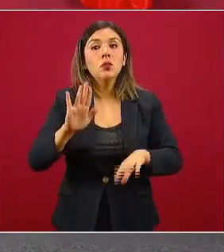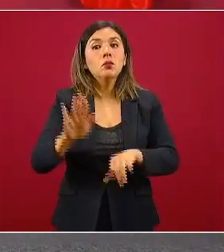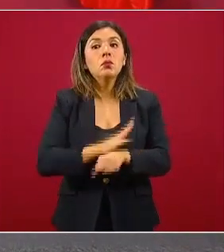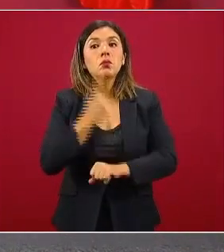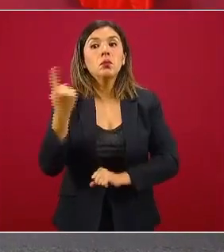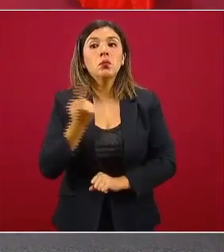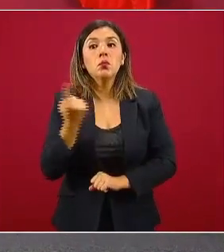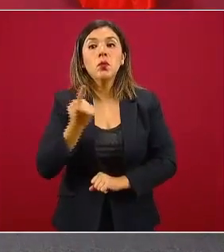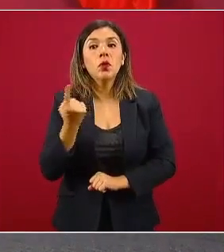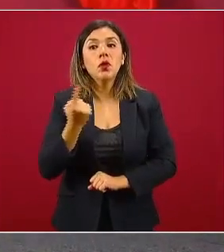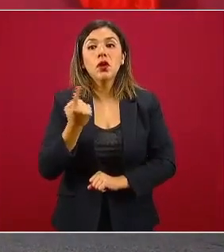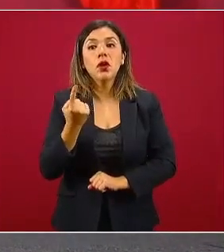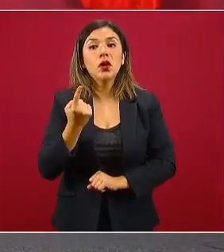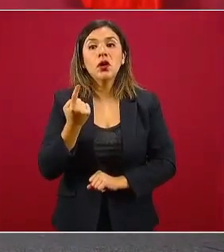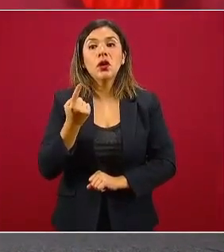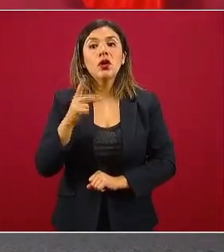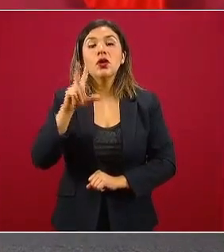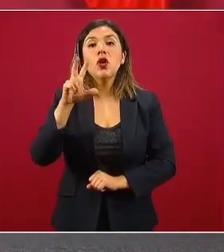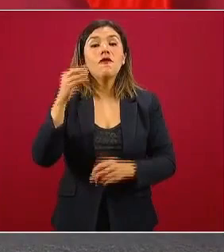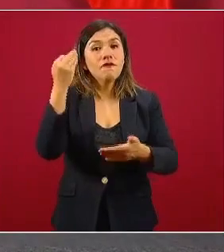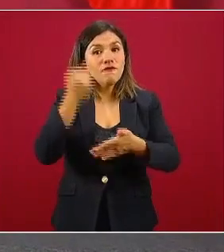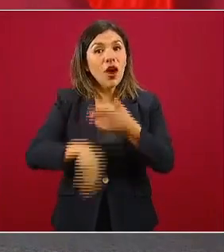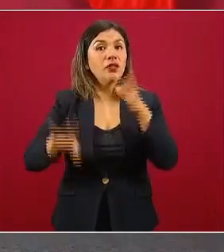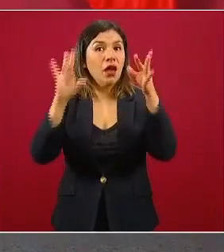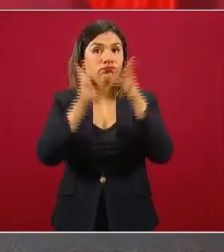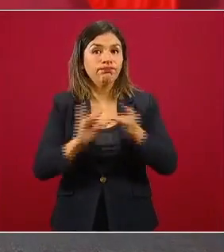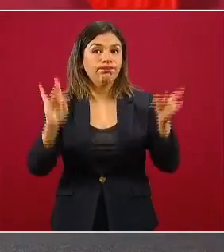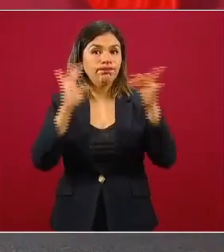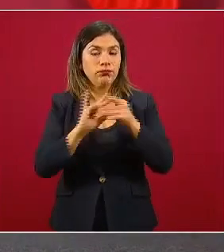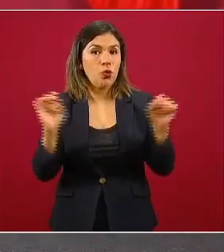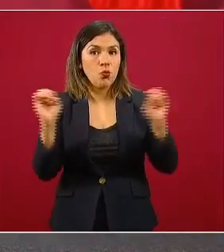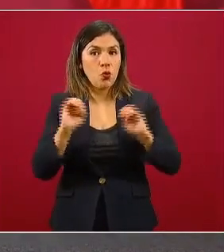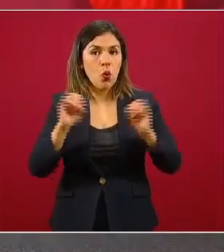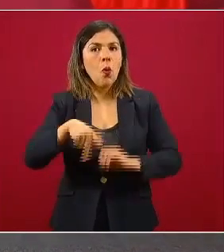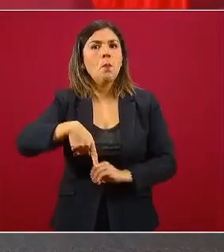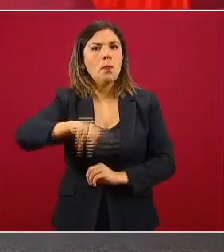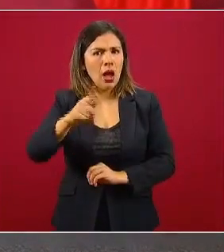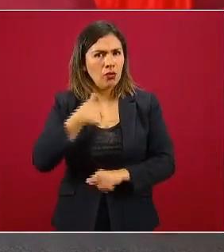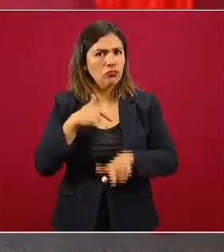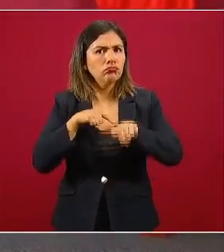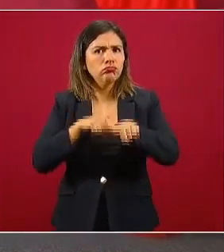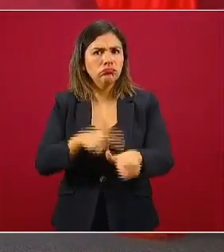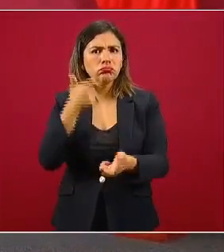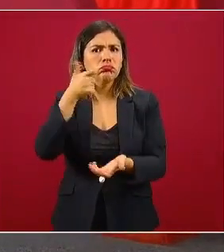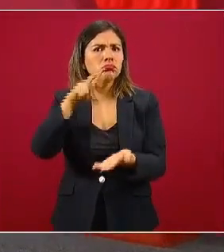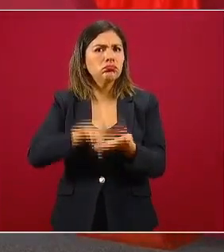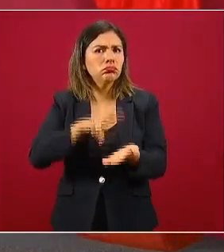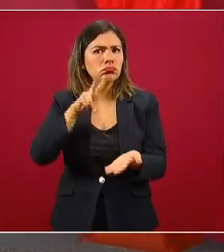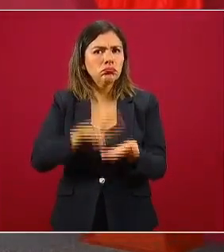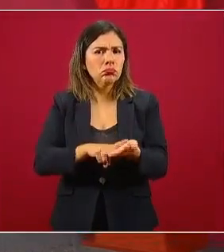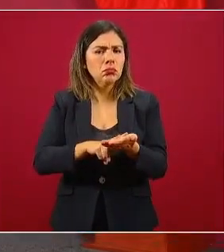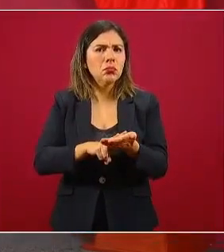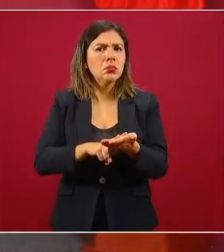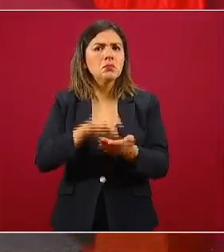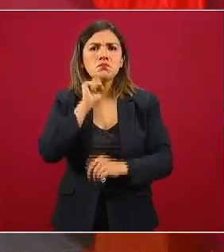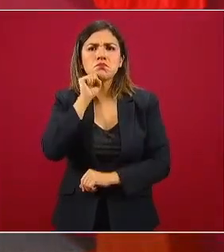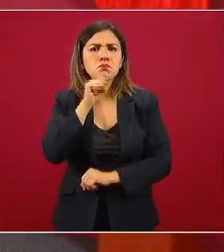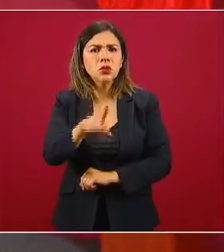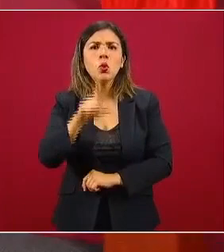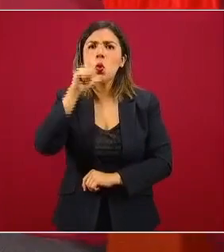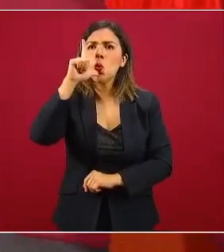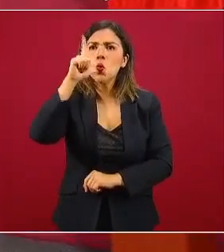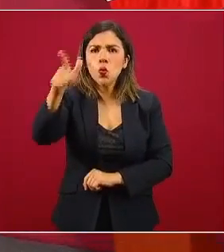se habló mucho, pero nosotros mantuvimos el precio de la